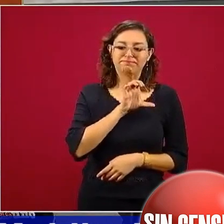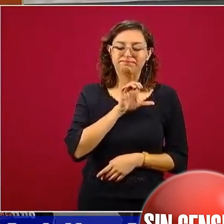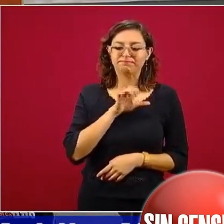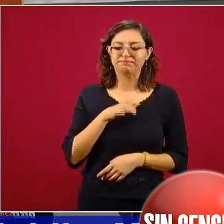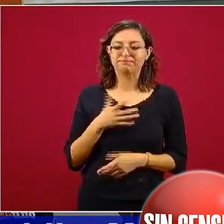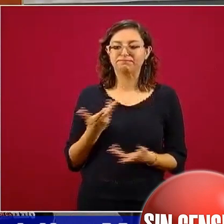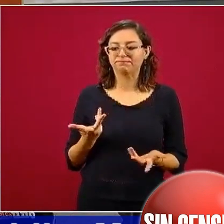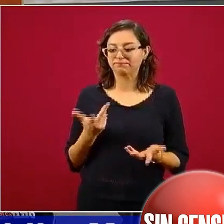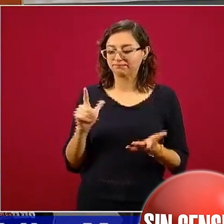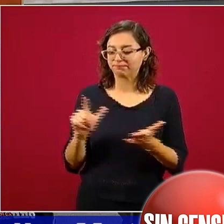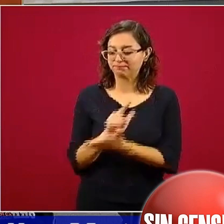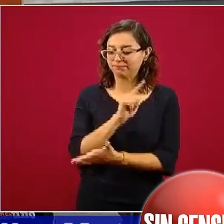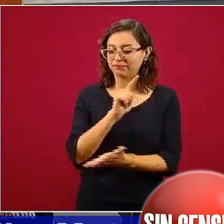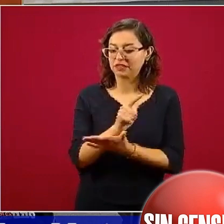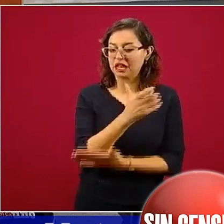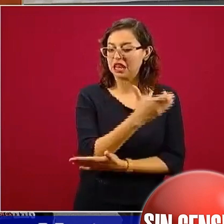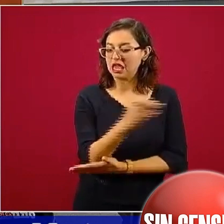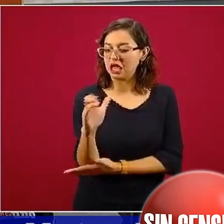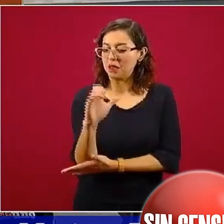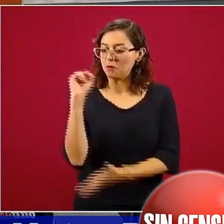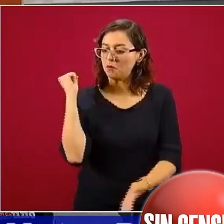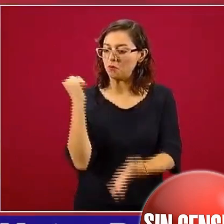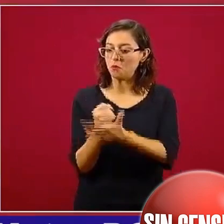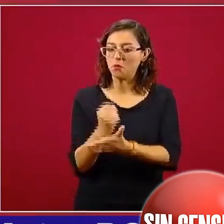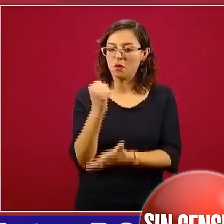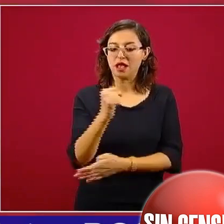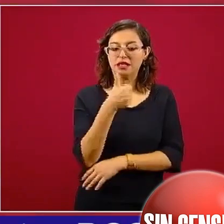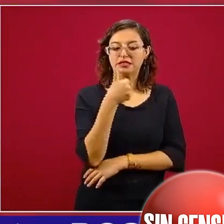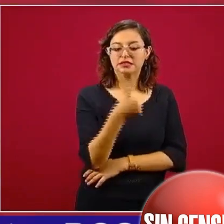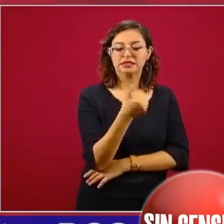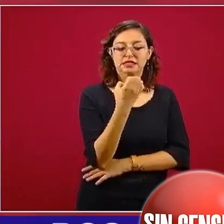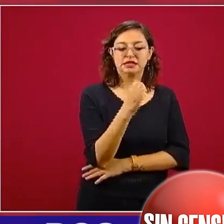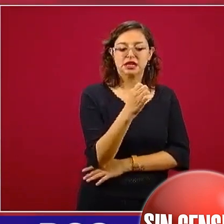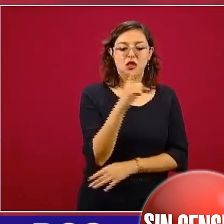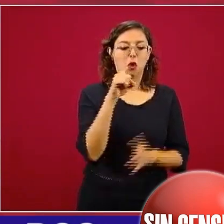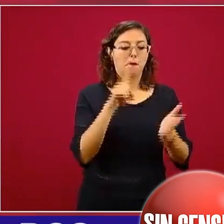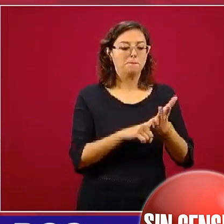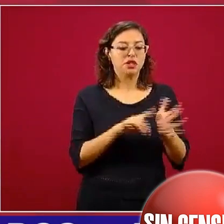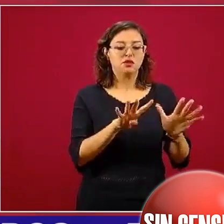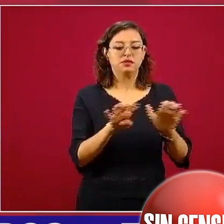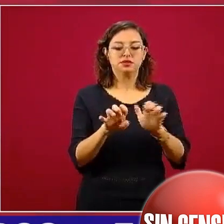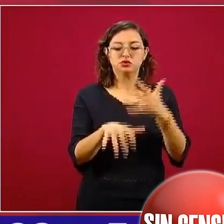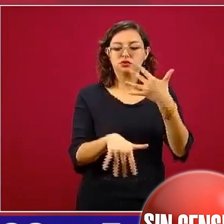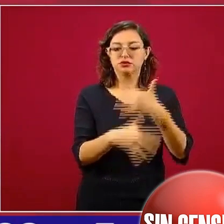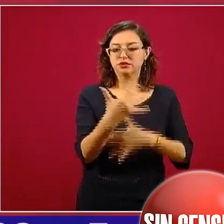aprueba la ley agraria del 6 de enero de 1915.